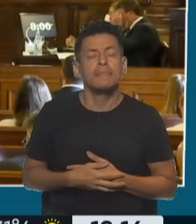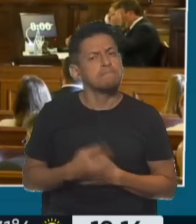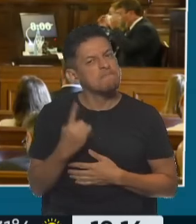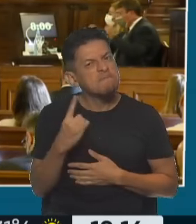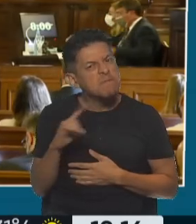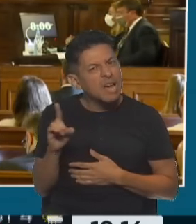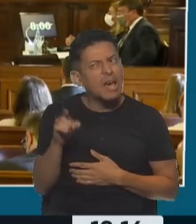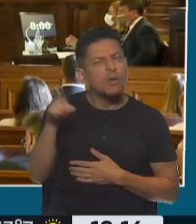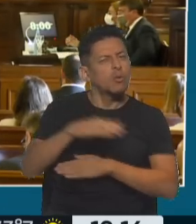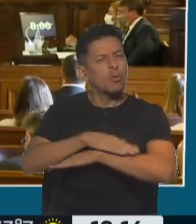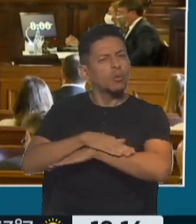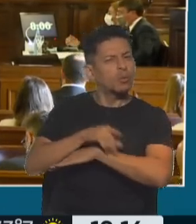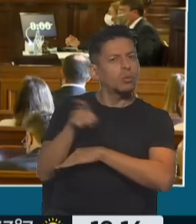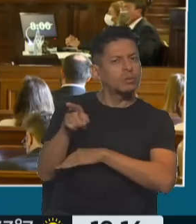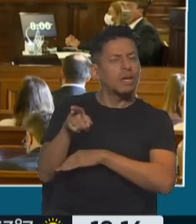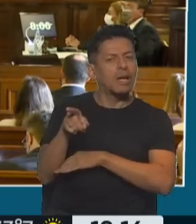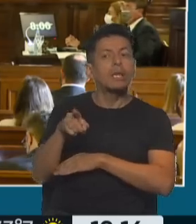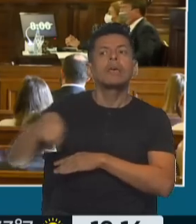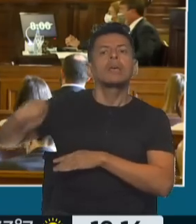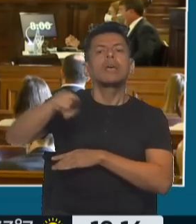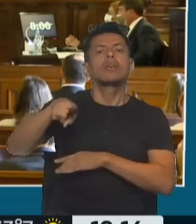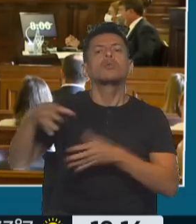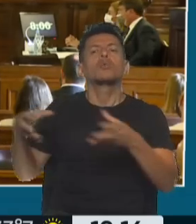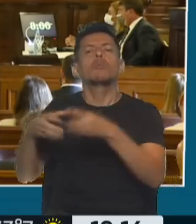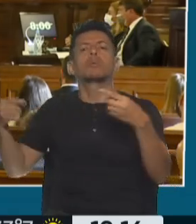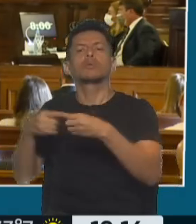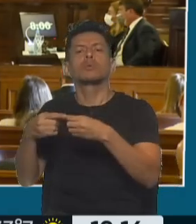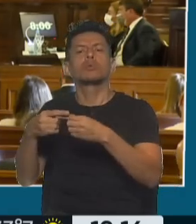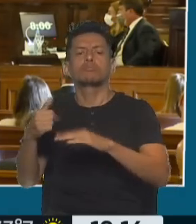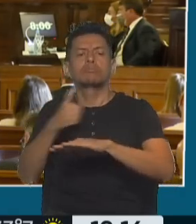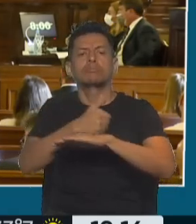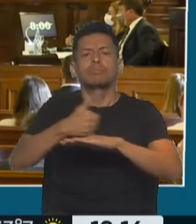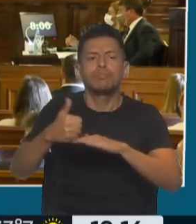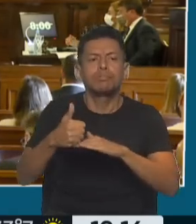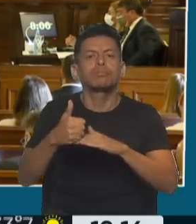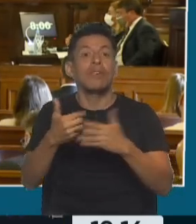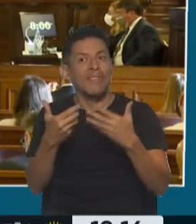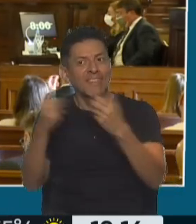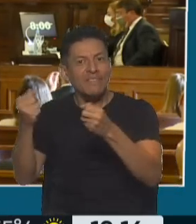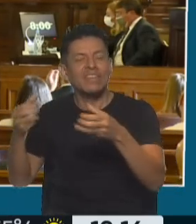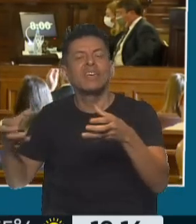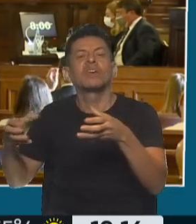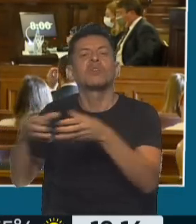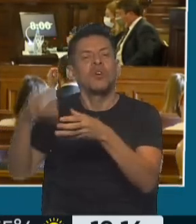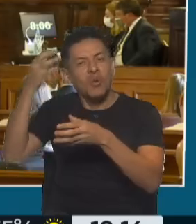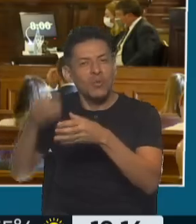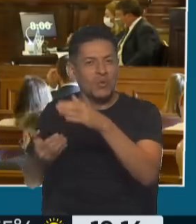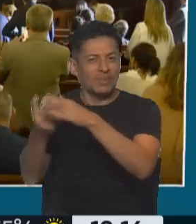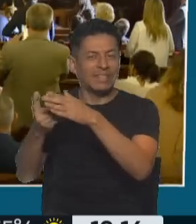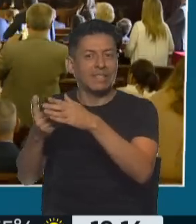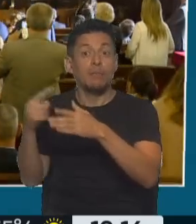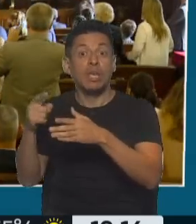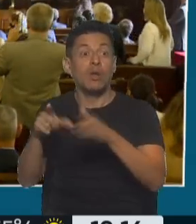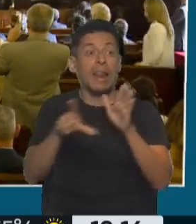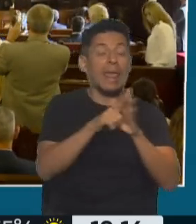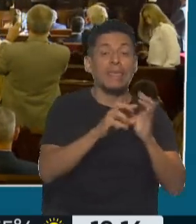el comportamiento. O sea, ellos se van a sentar a defender a los jueces de la Corte en la Comisión de Juicio Político, pero no se van a sentar a sancionar las